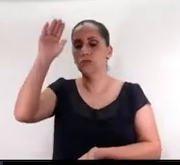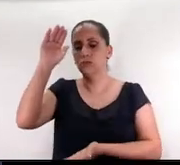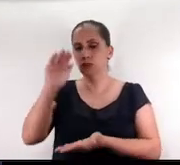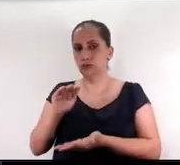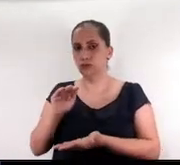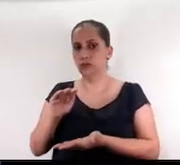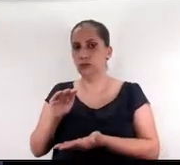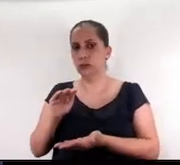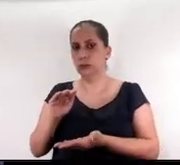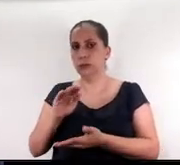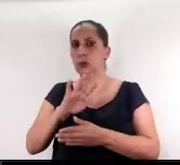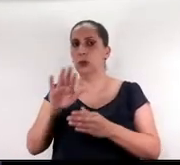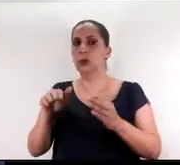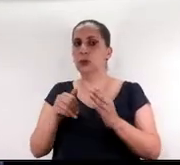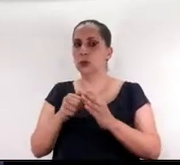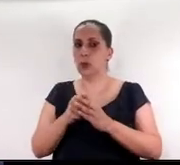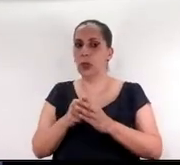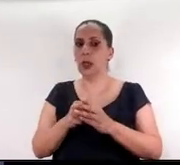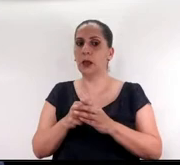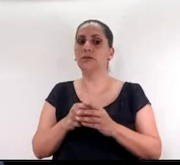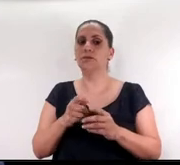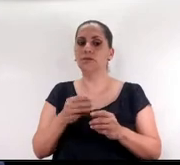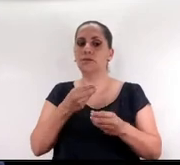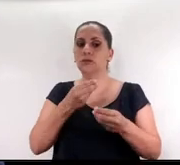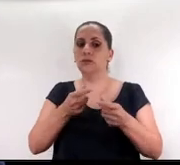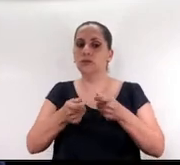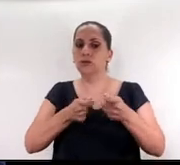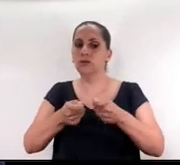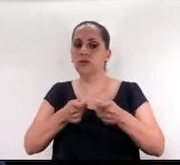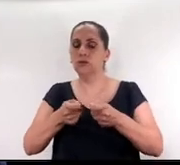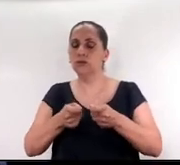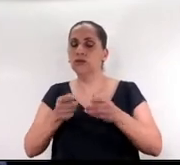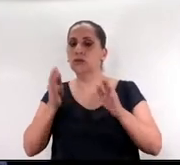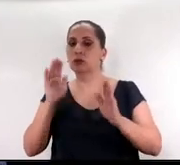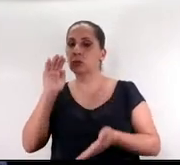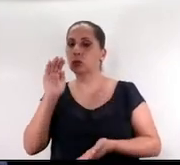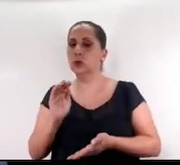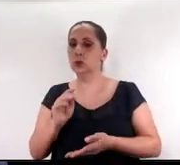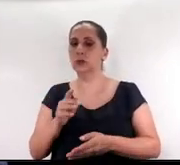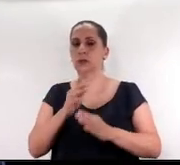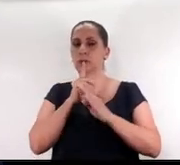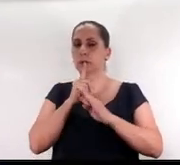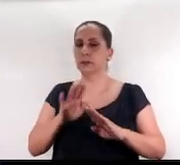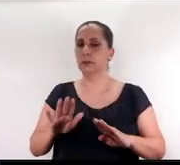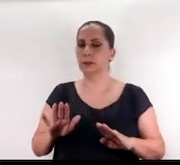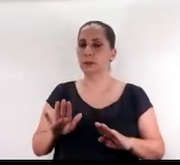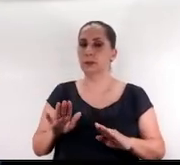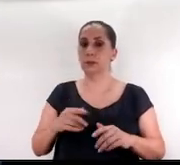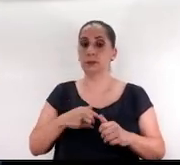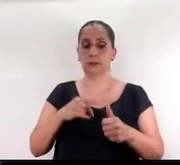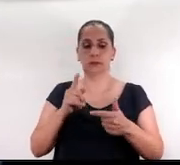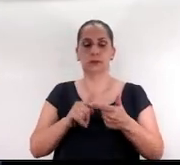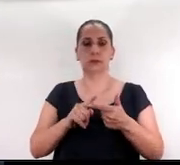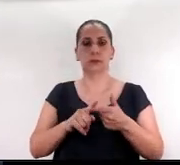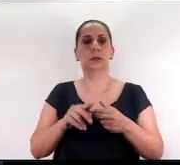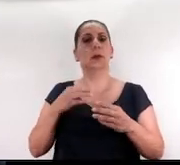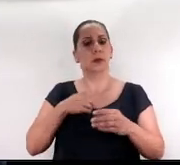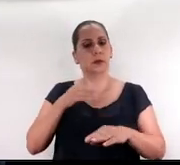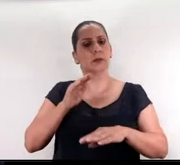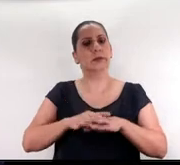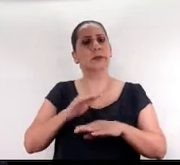minimizando la discrecionalidad administrativa. Segundo lugar, permitiendo mucho más